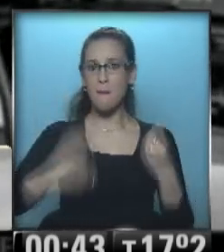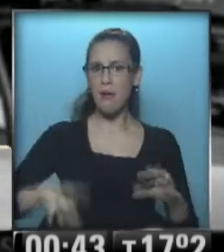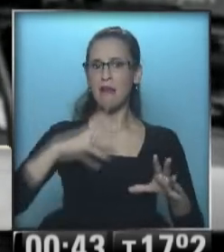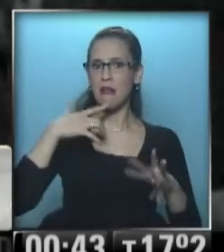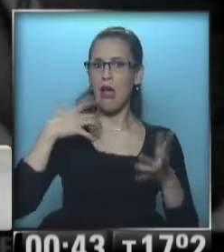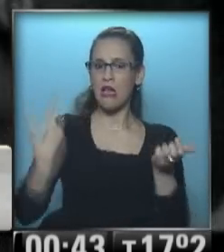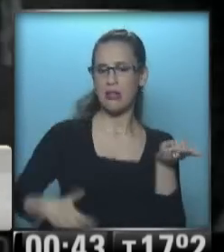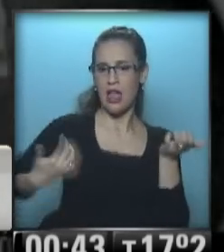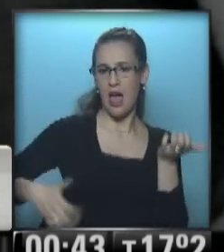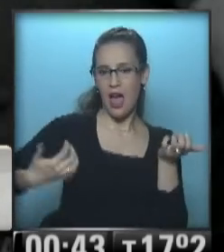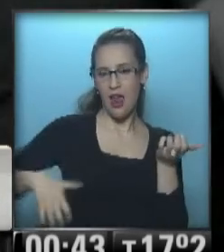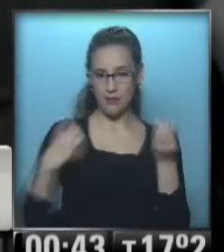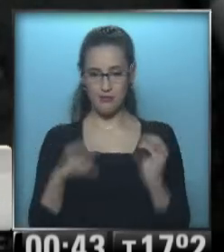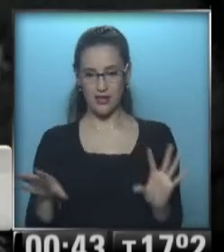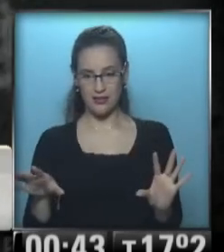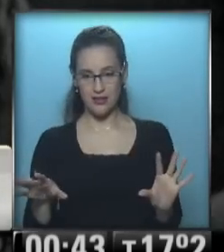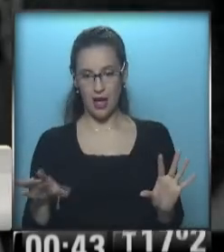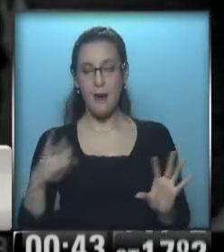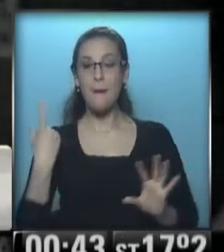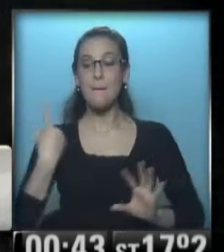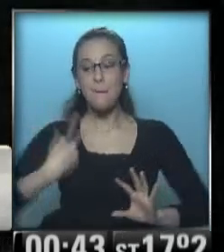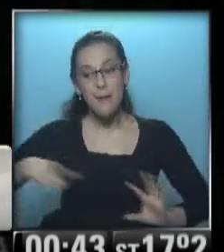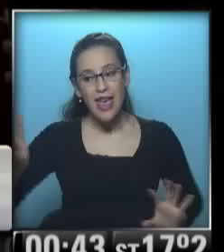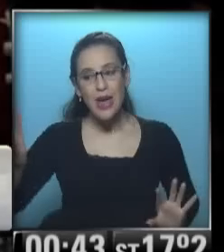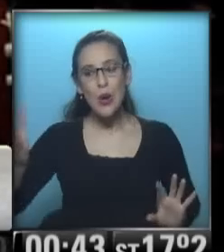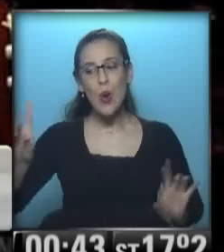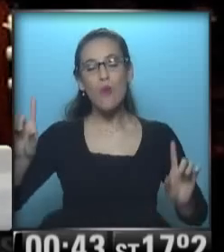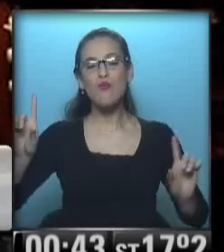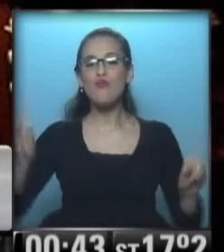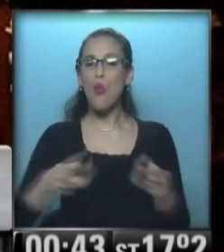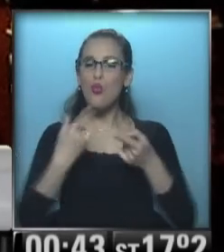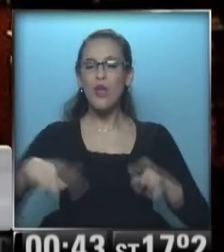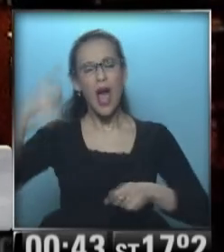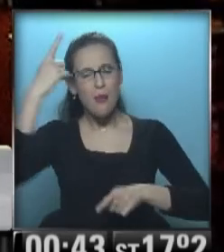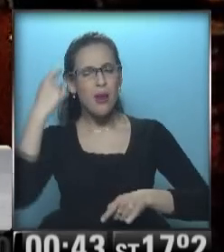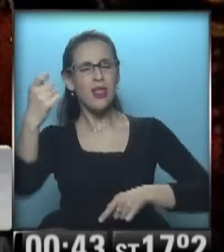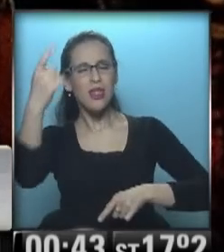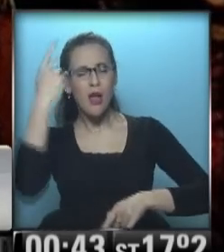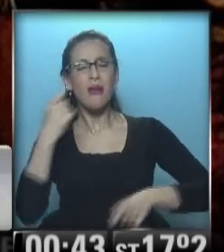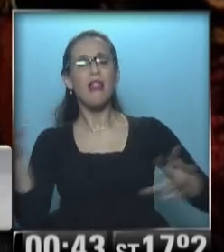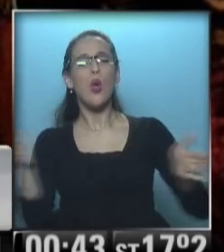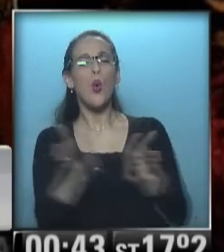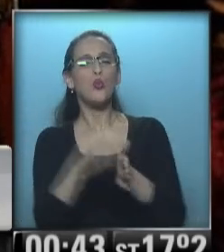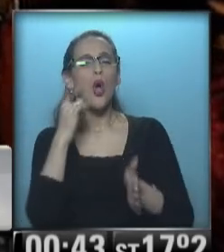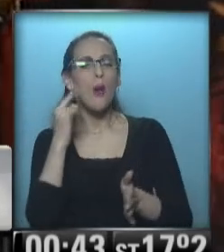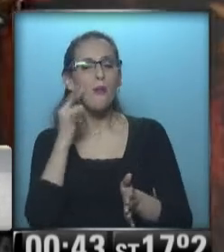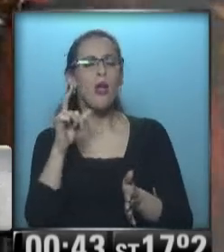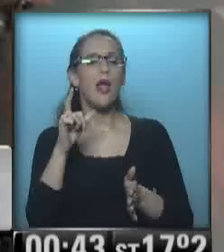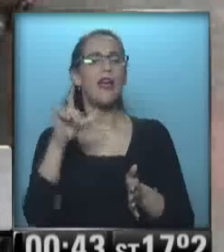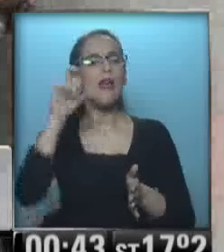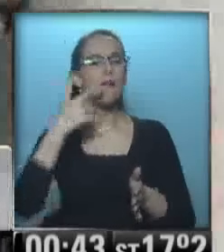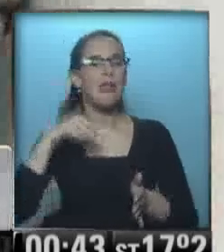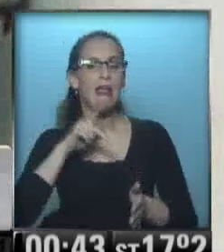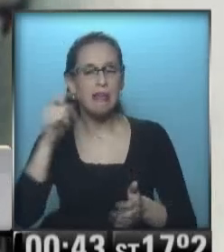tempranamente. Pero su formación musical se nutrió también con referentes como David Bowie, Luis Alberto Spinetta